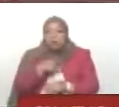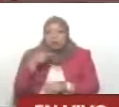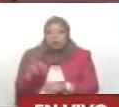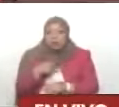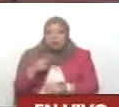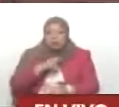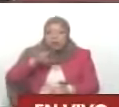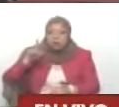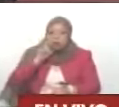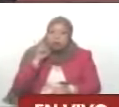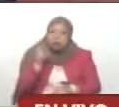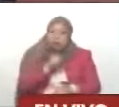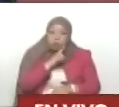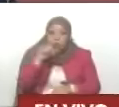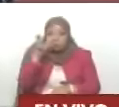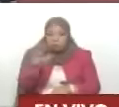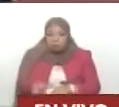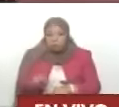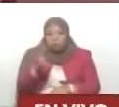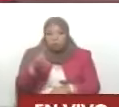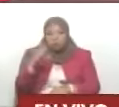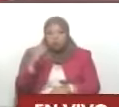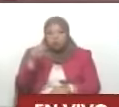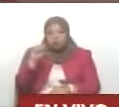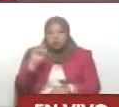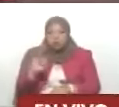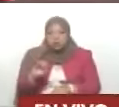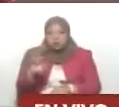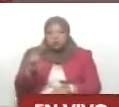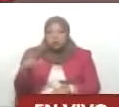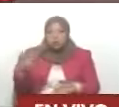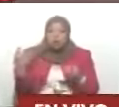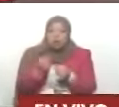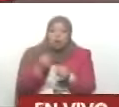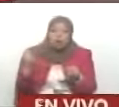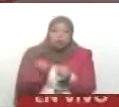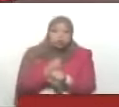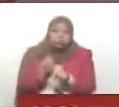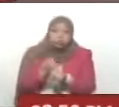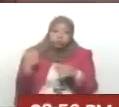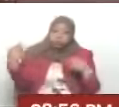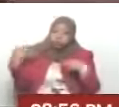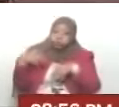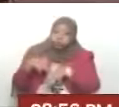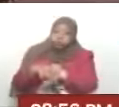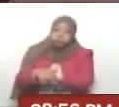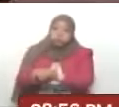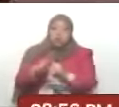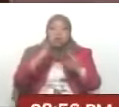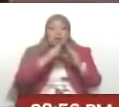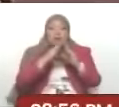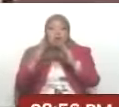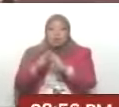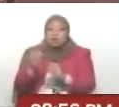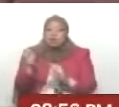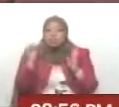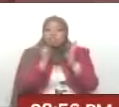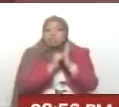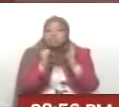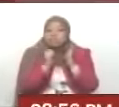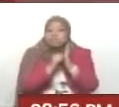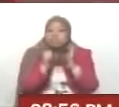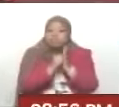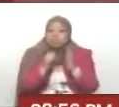de nombre Rosibel Cifonte. Allí hicimos un trabajo puerta a puerta, casa a casa,